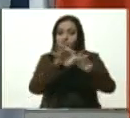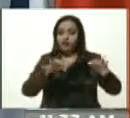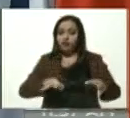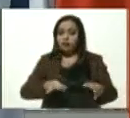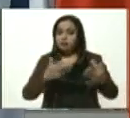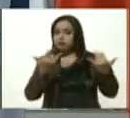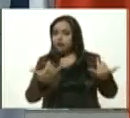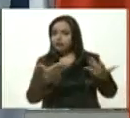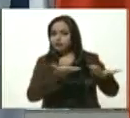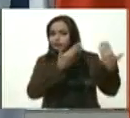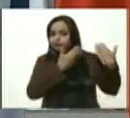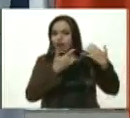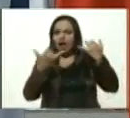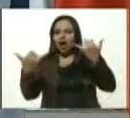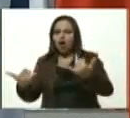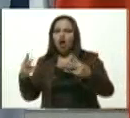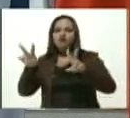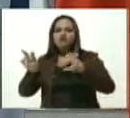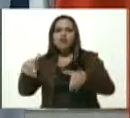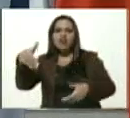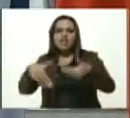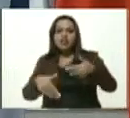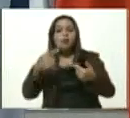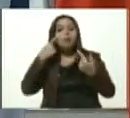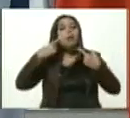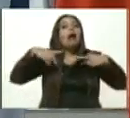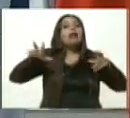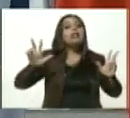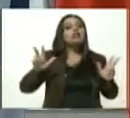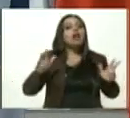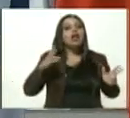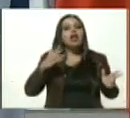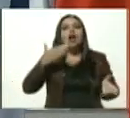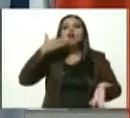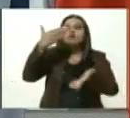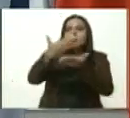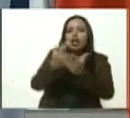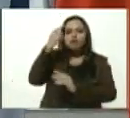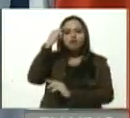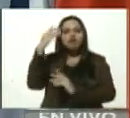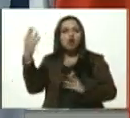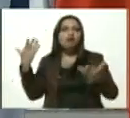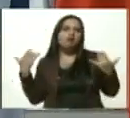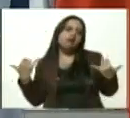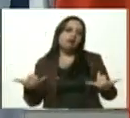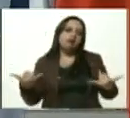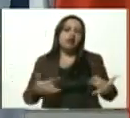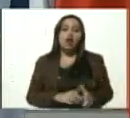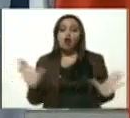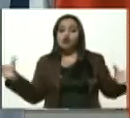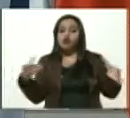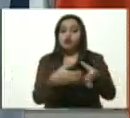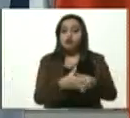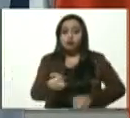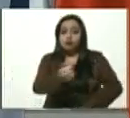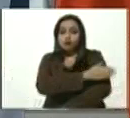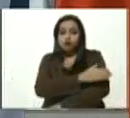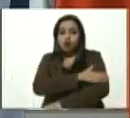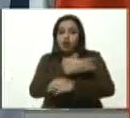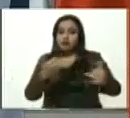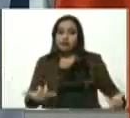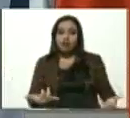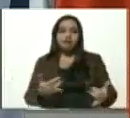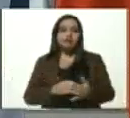donde pareciera por fin que ese sector extremista ha